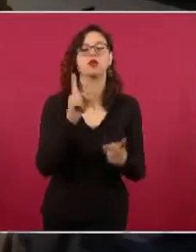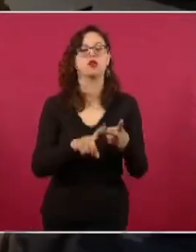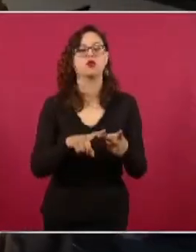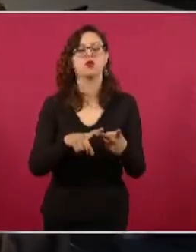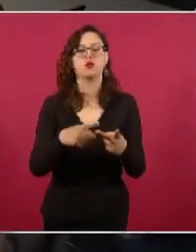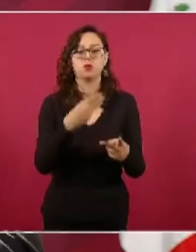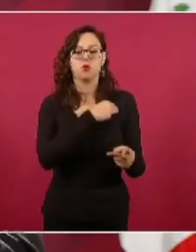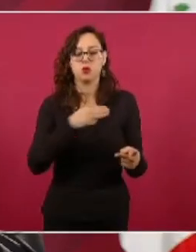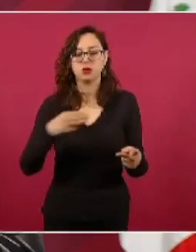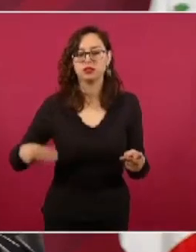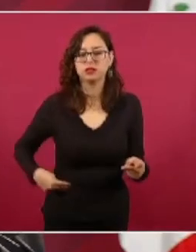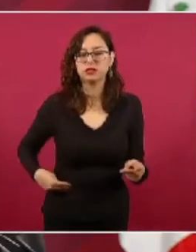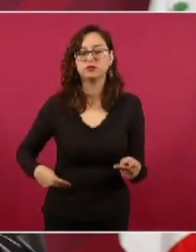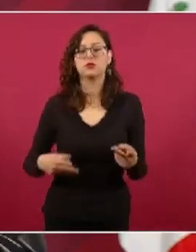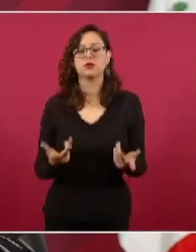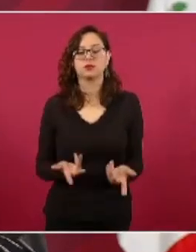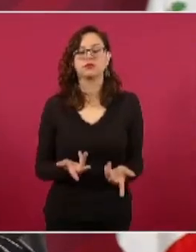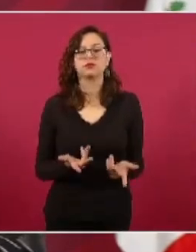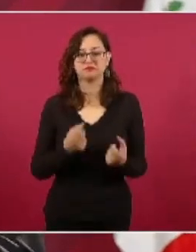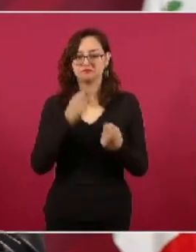Congreso